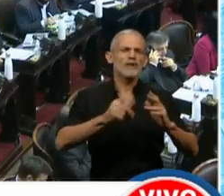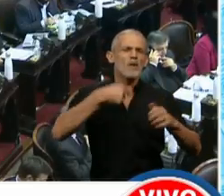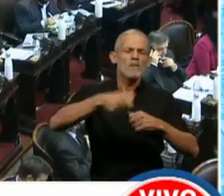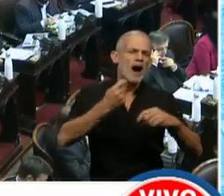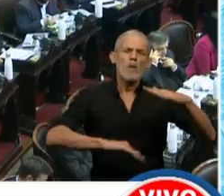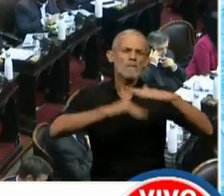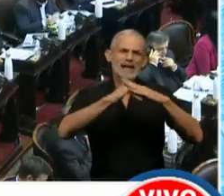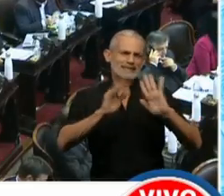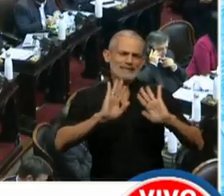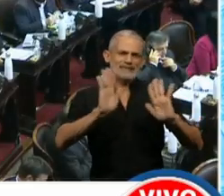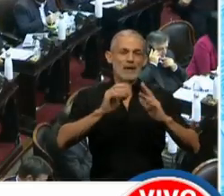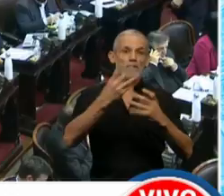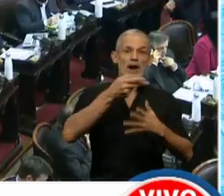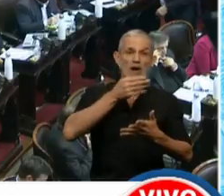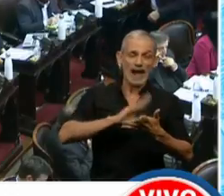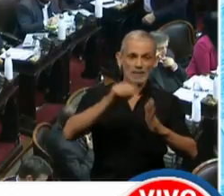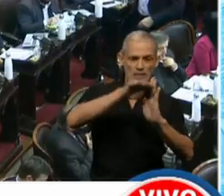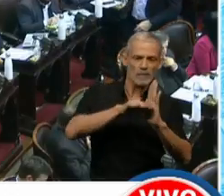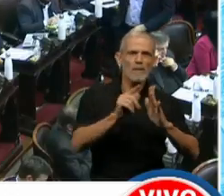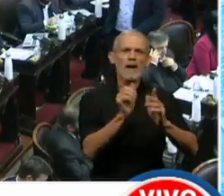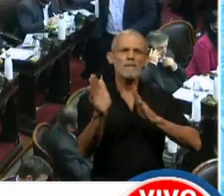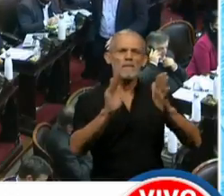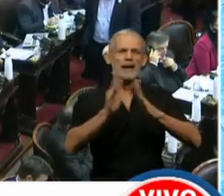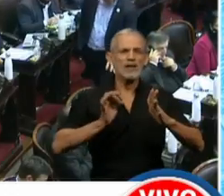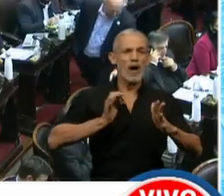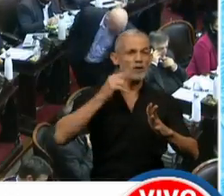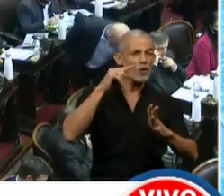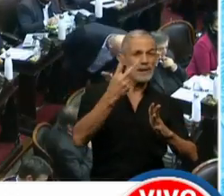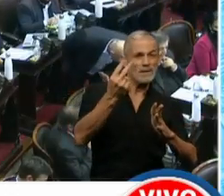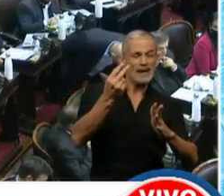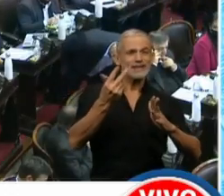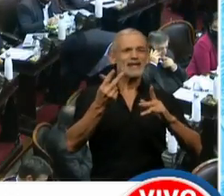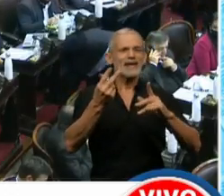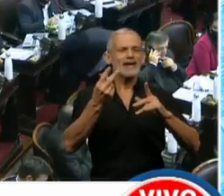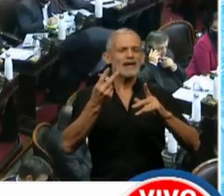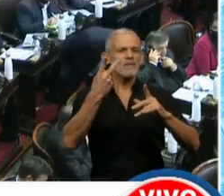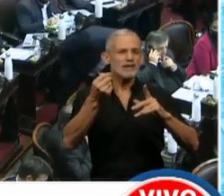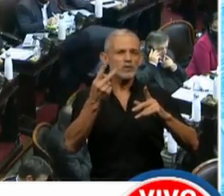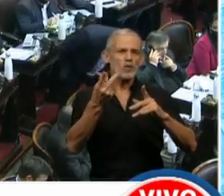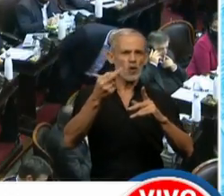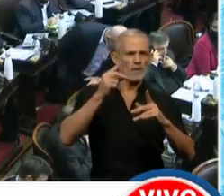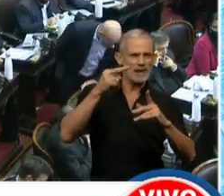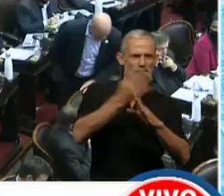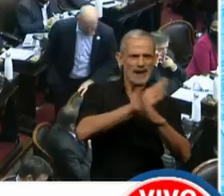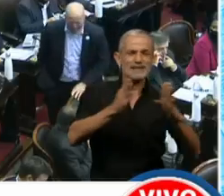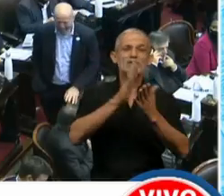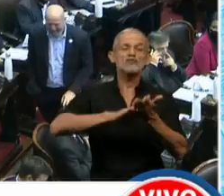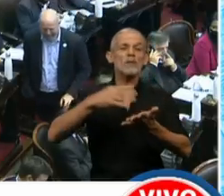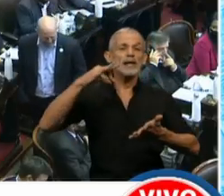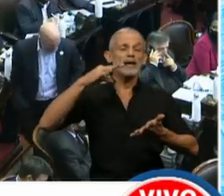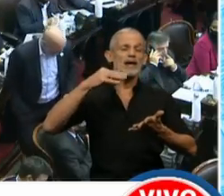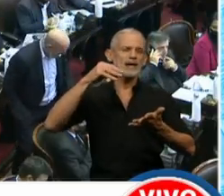máximas contempladas para los períodos fiscales 2020 2021 para el impuesto sobre los ingresos brutos